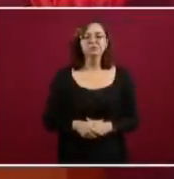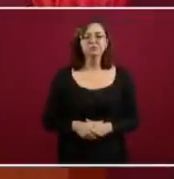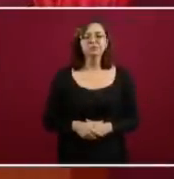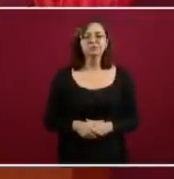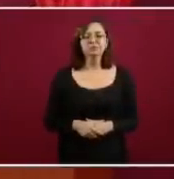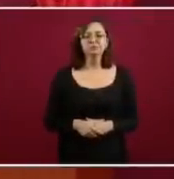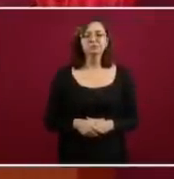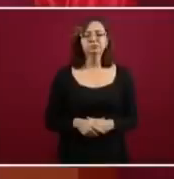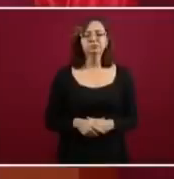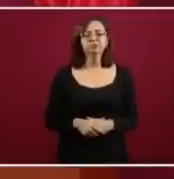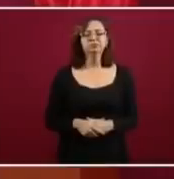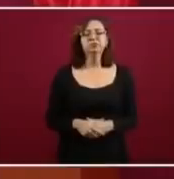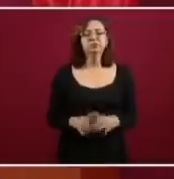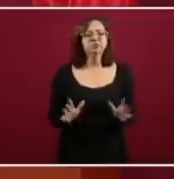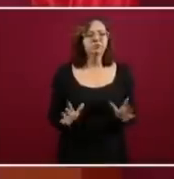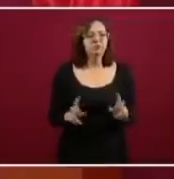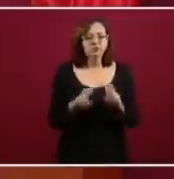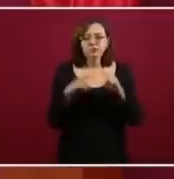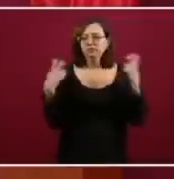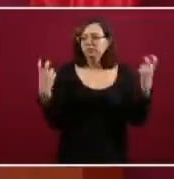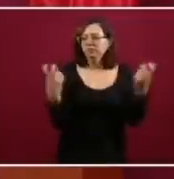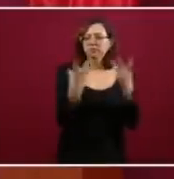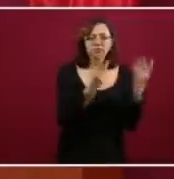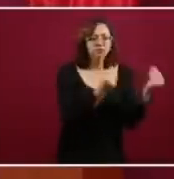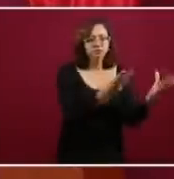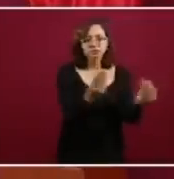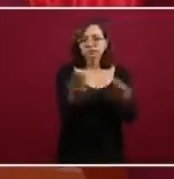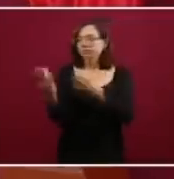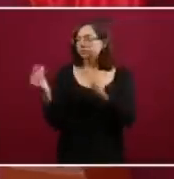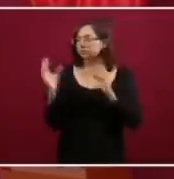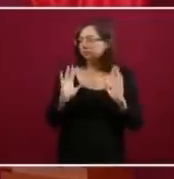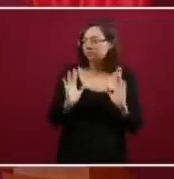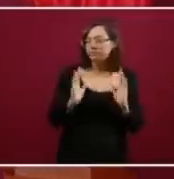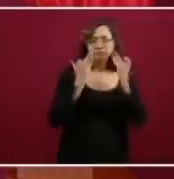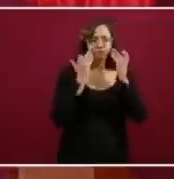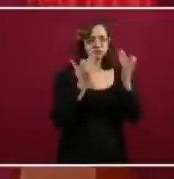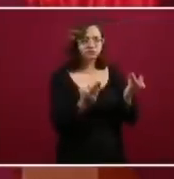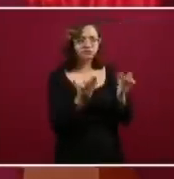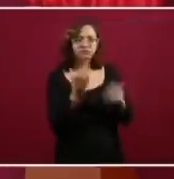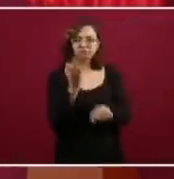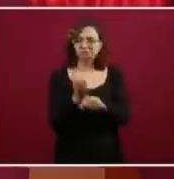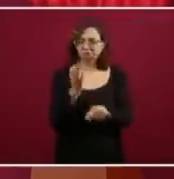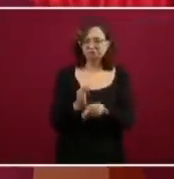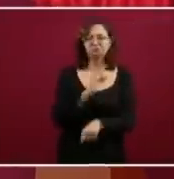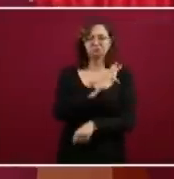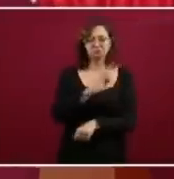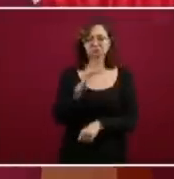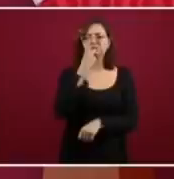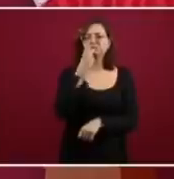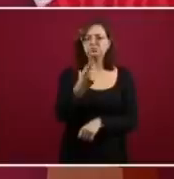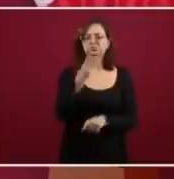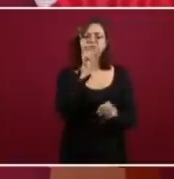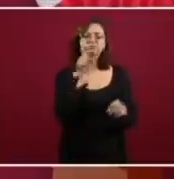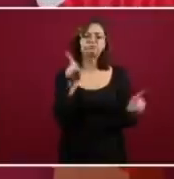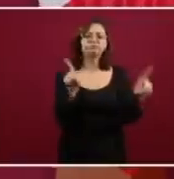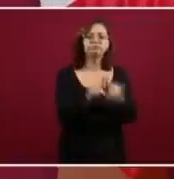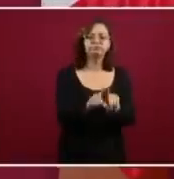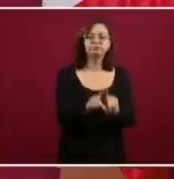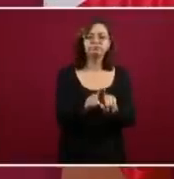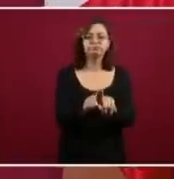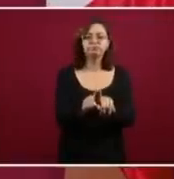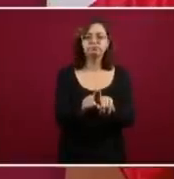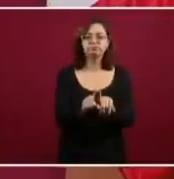desde una discreción ya decirles de qué